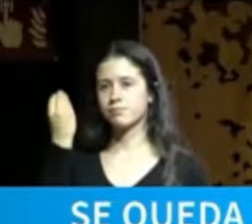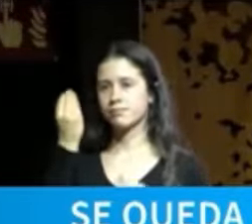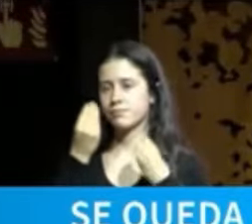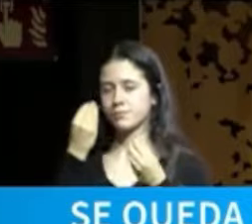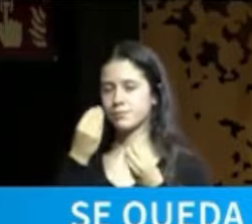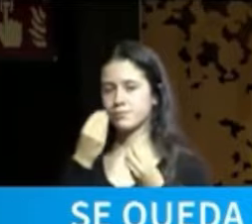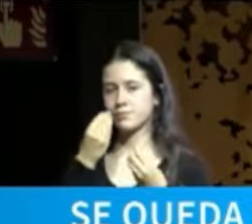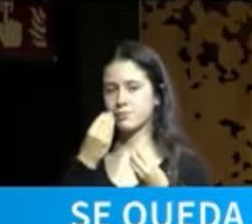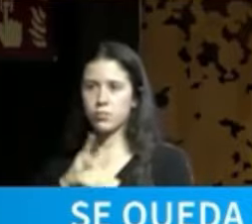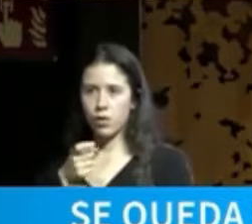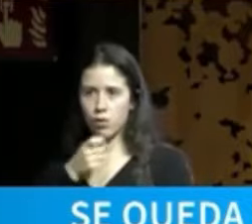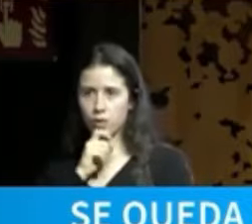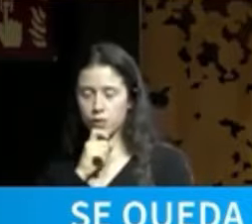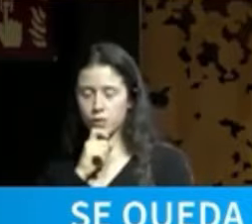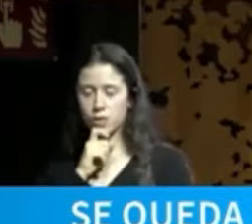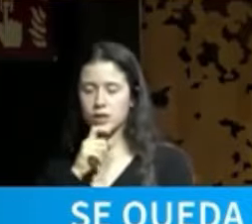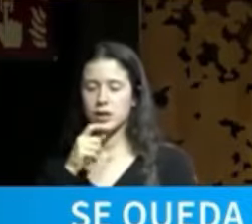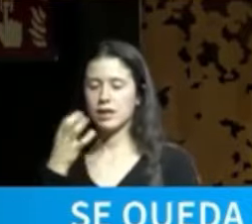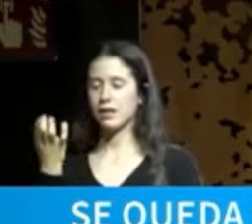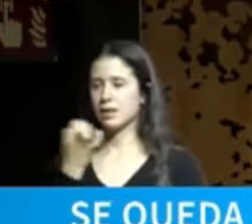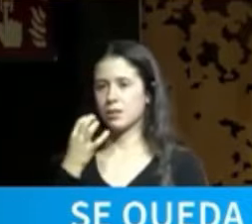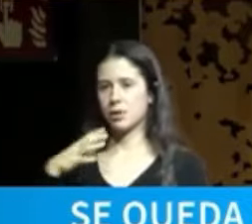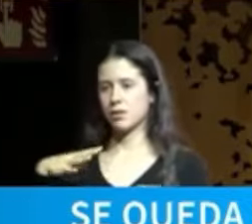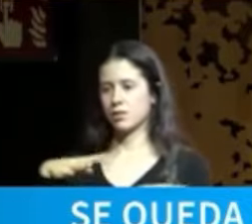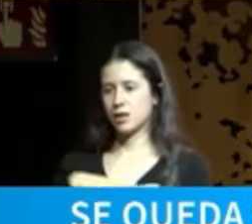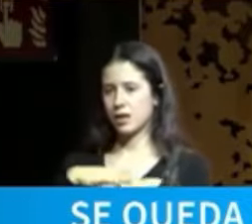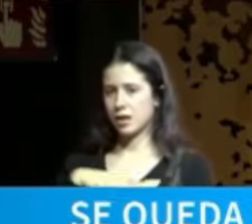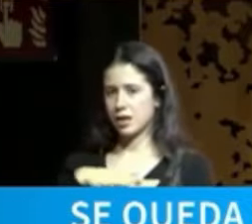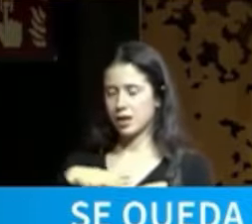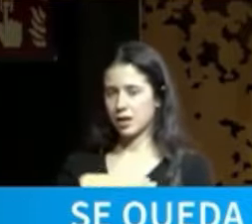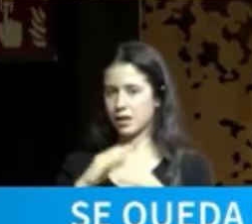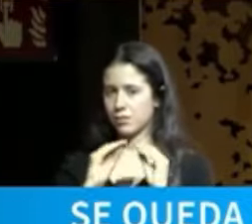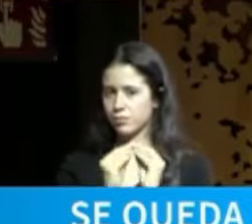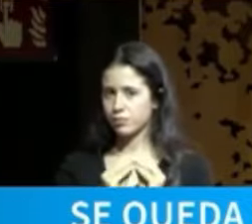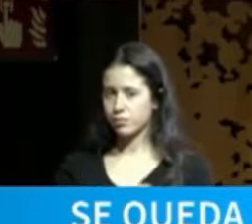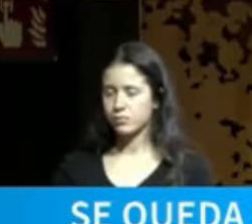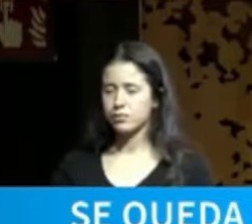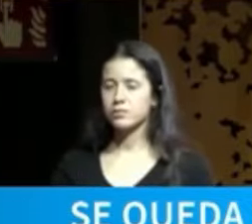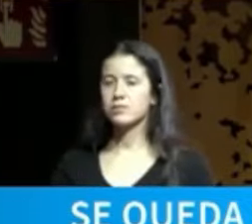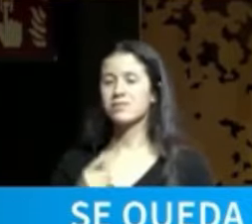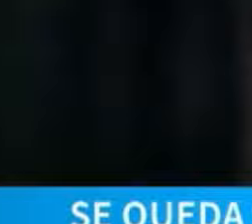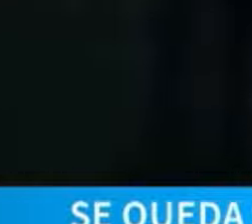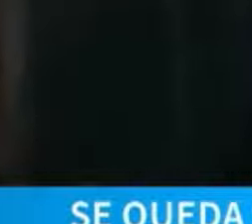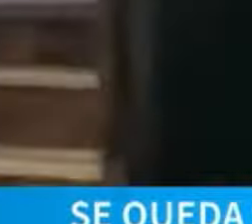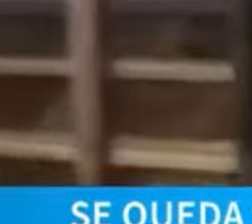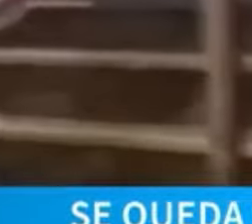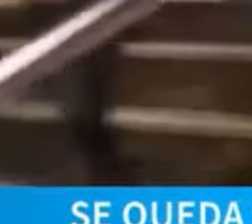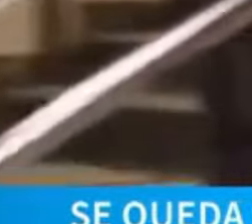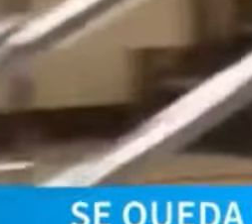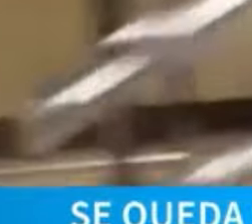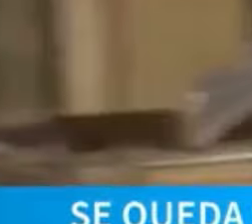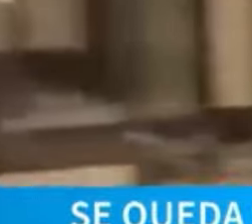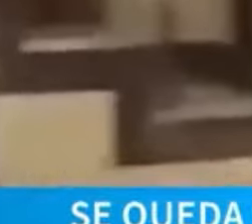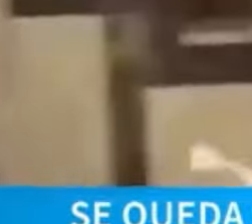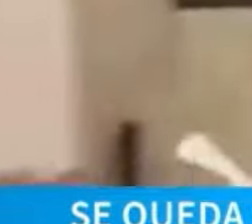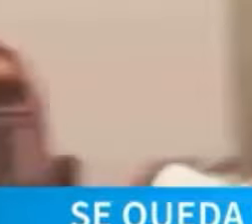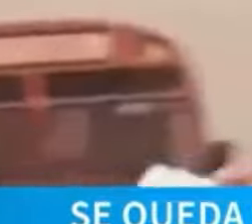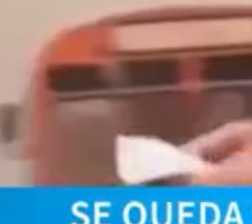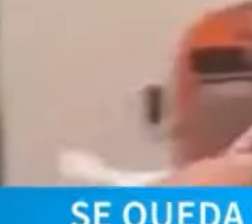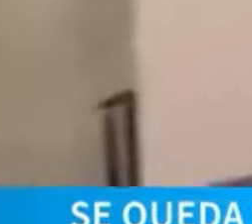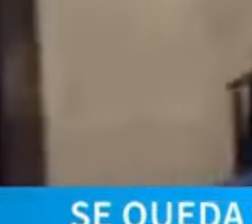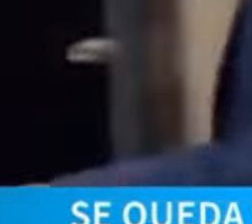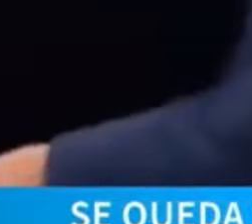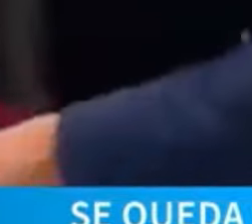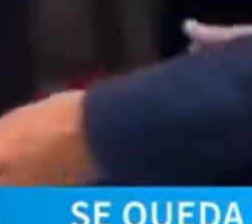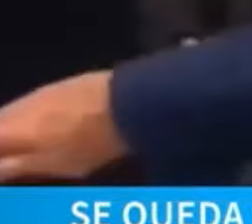fundación de la caisa y misma entidad que contribuyó junto a reales Seguros A financiar con más de 100,000 su su otro Máster de la entidad hace apenas